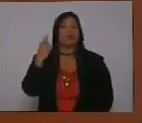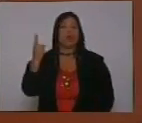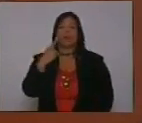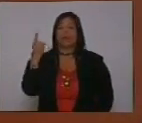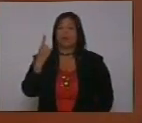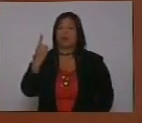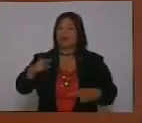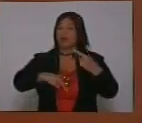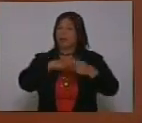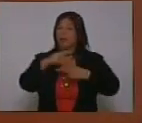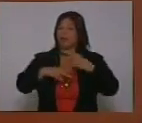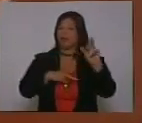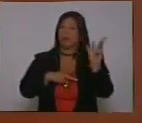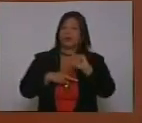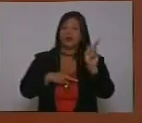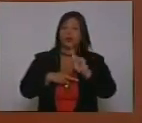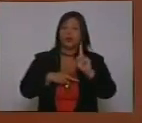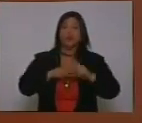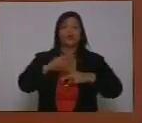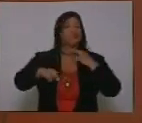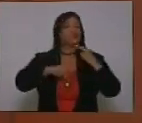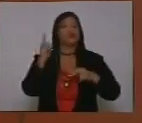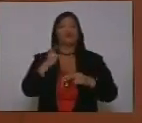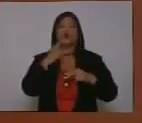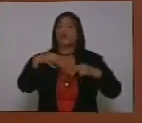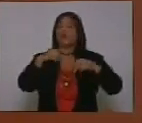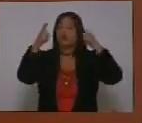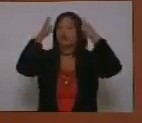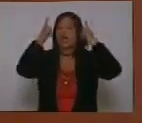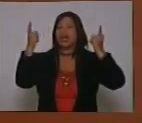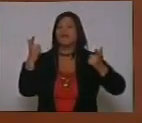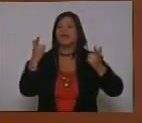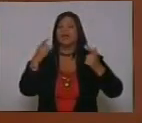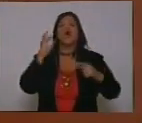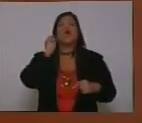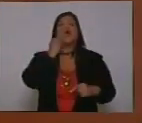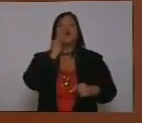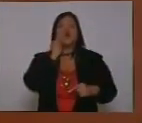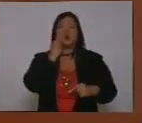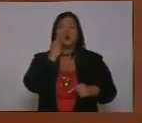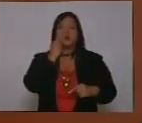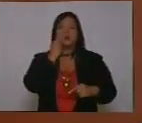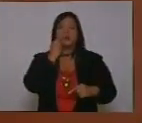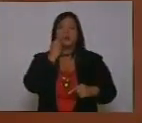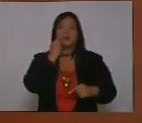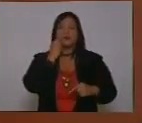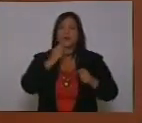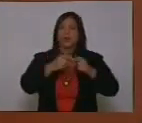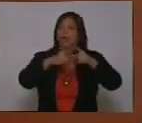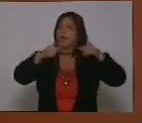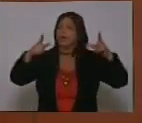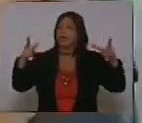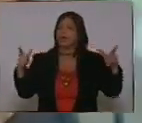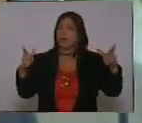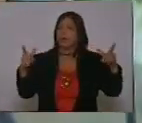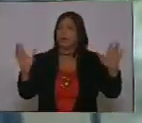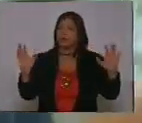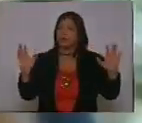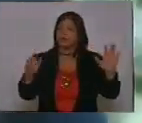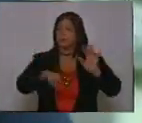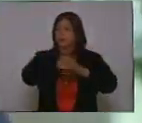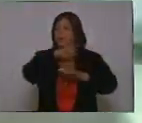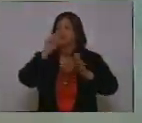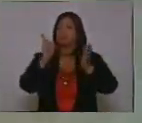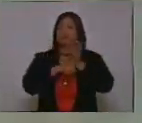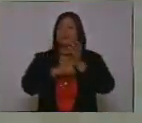juventud revolucionaria, no solo la juventud chavista, es la juventud general, aquella juventud que